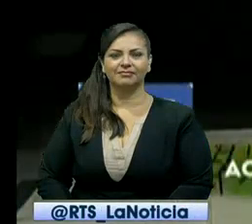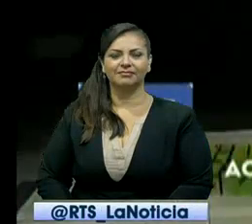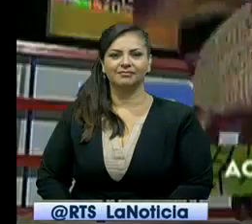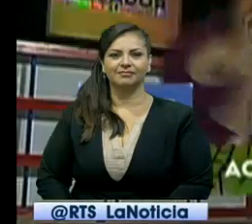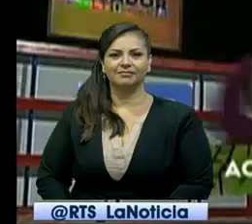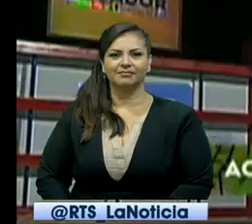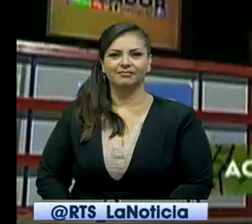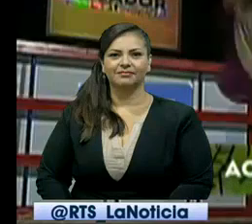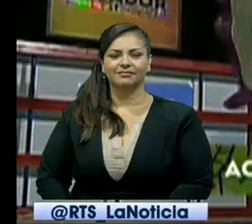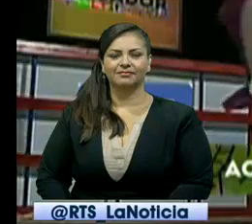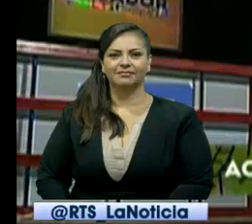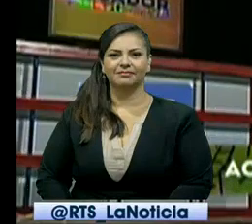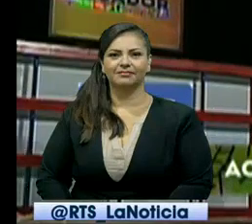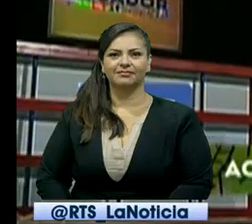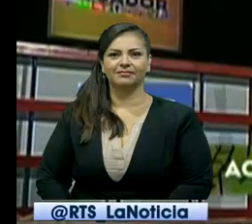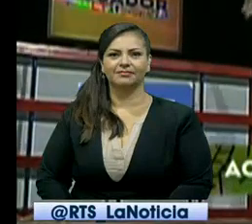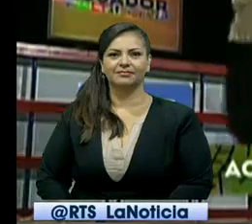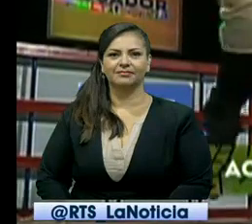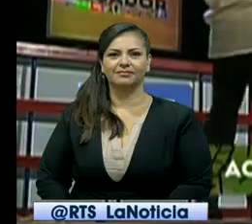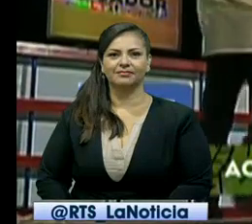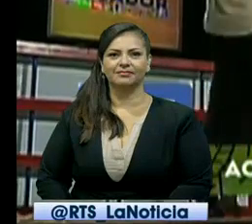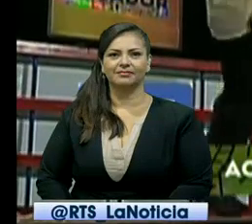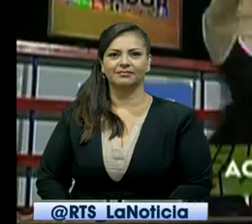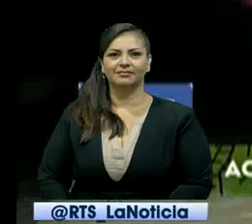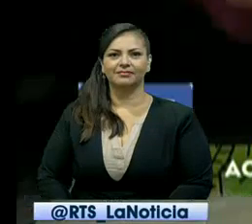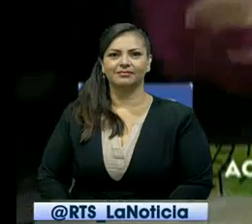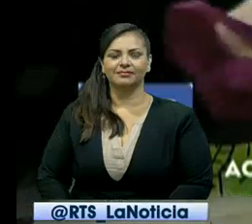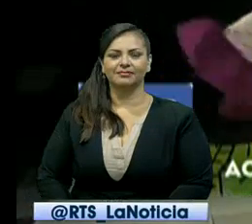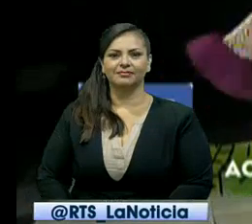y yo me hago toro